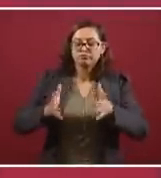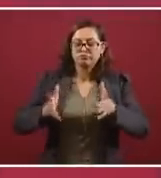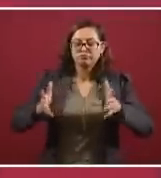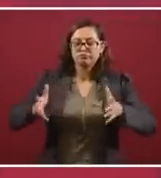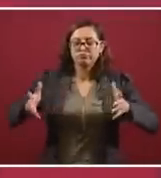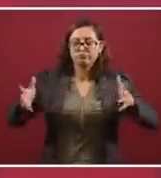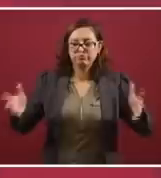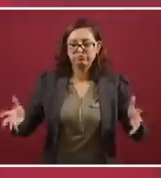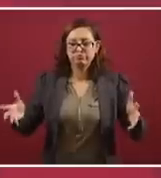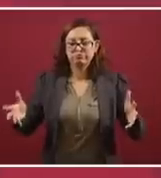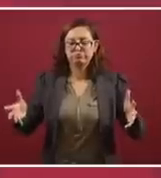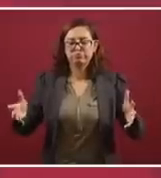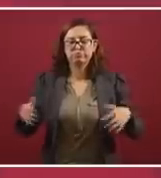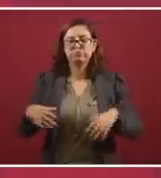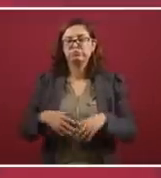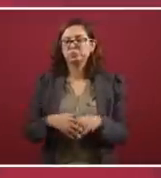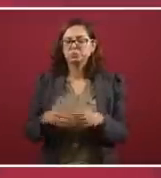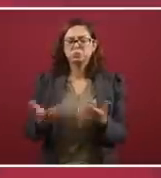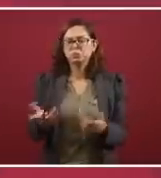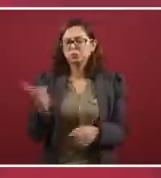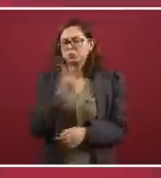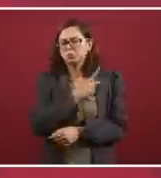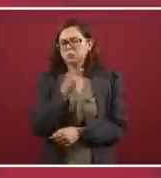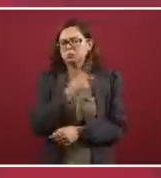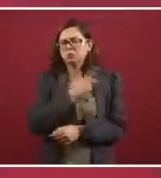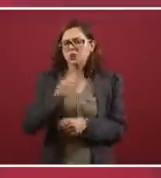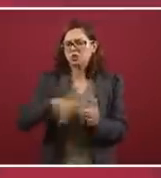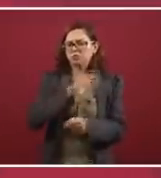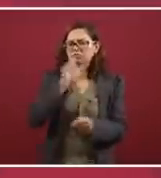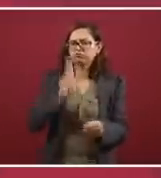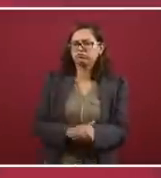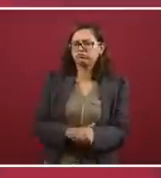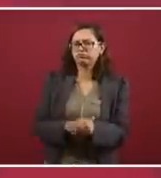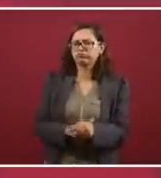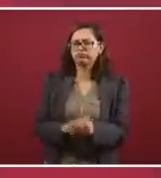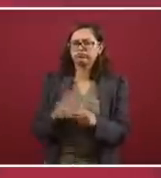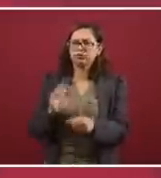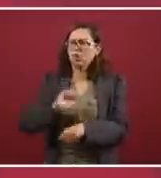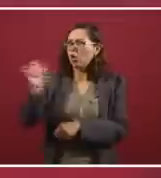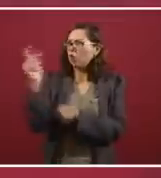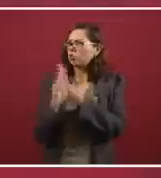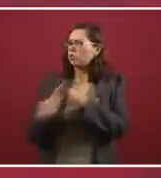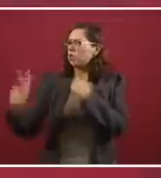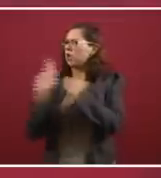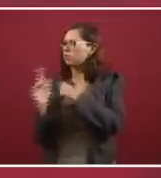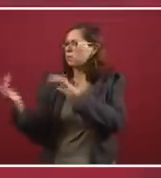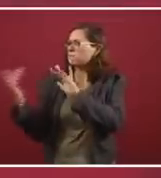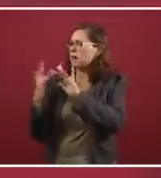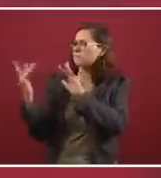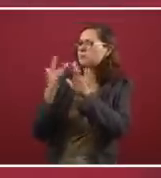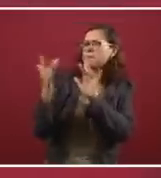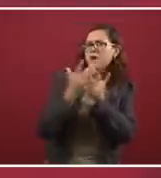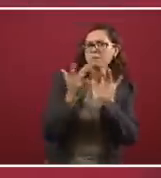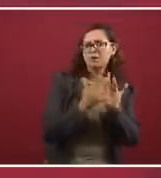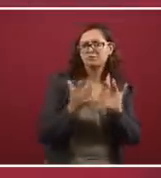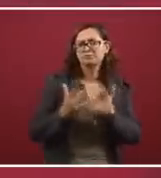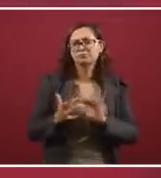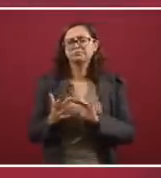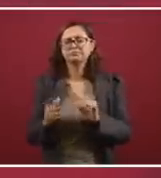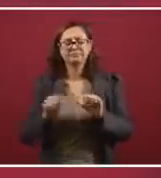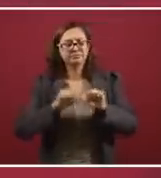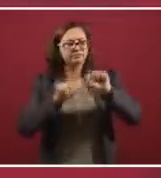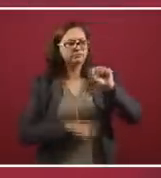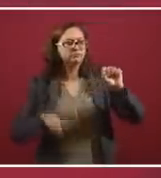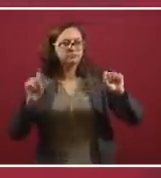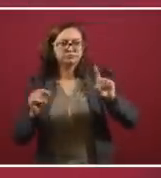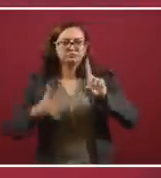de manera natural, está creciendo el comercio exterior y tenemos condiciones muy